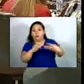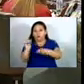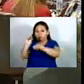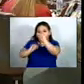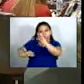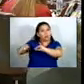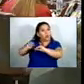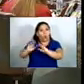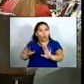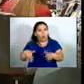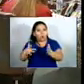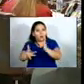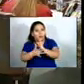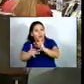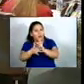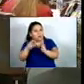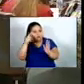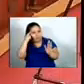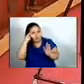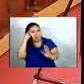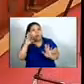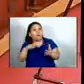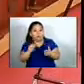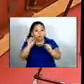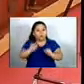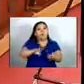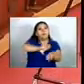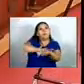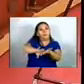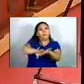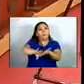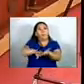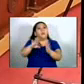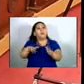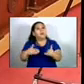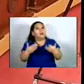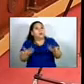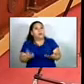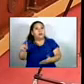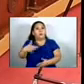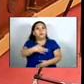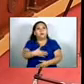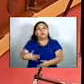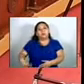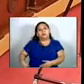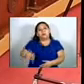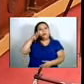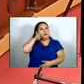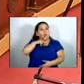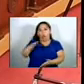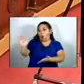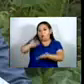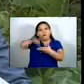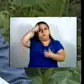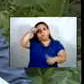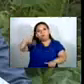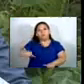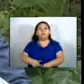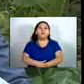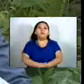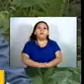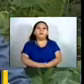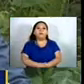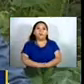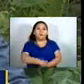no hay una razón técnica para la asignación de los fondos y lo previsible es que el presidente Bukele los vuelva a vetar. El